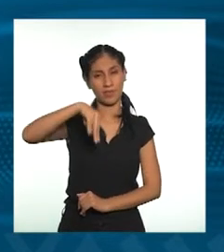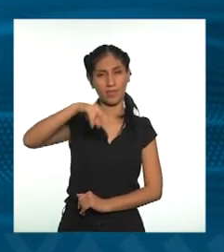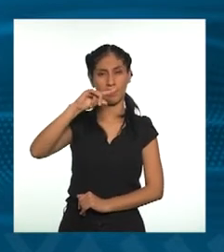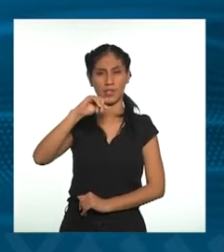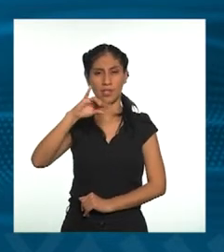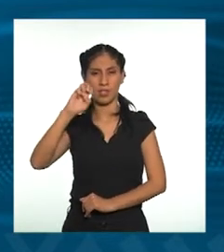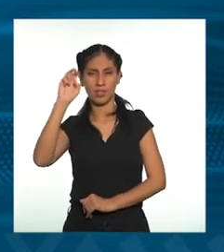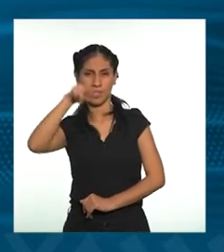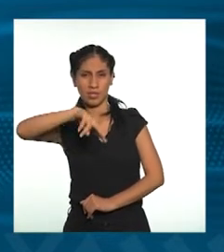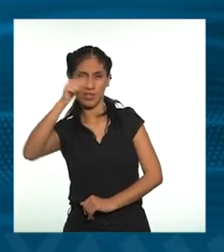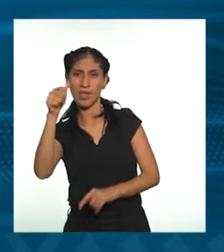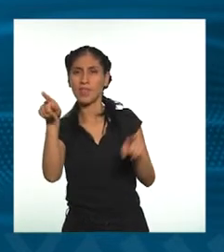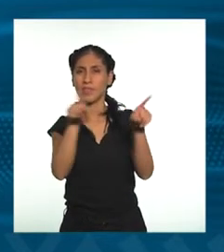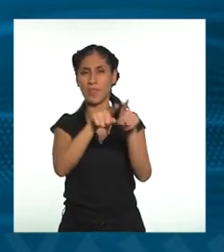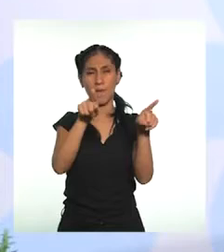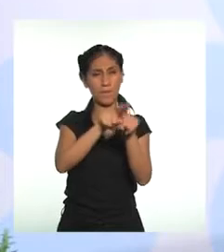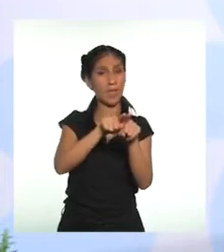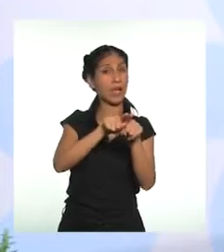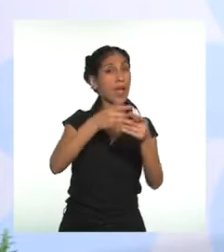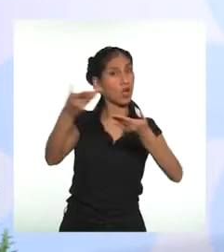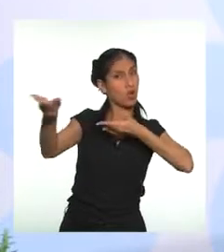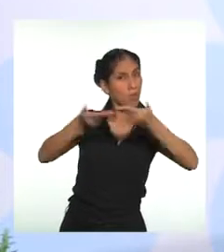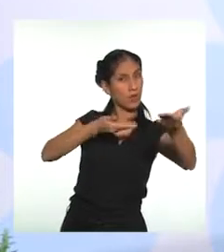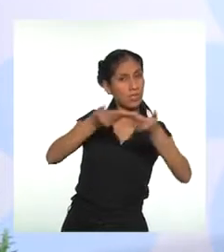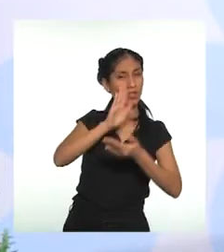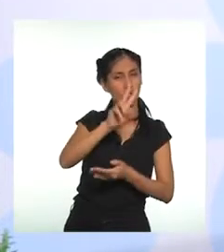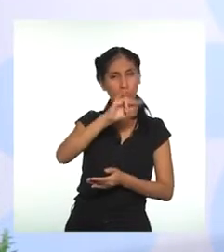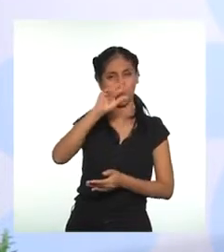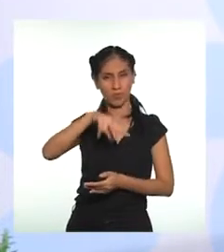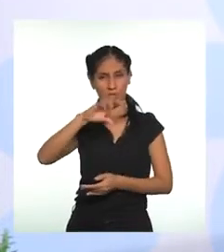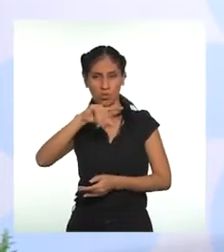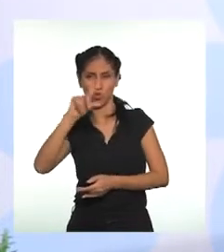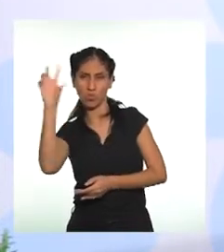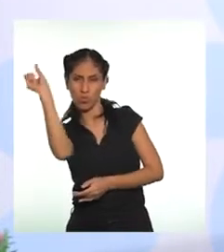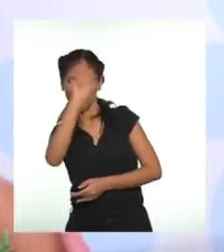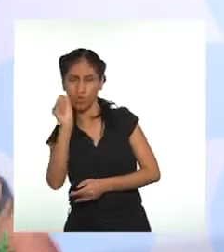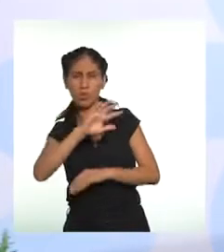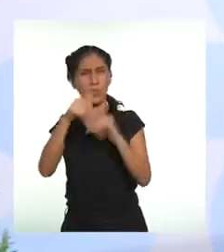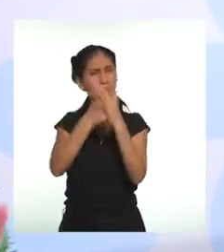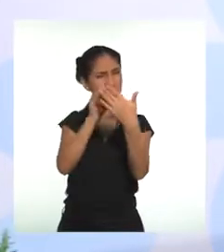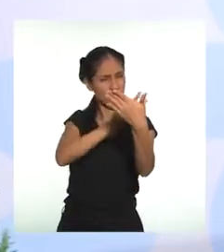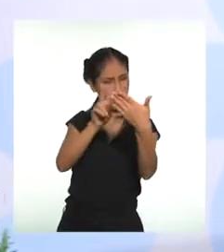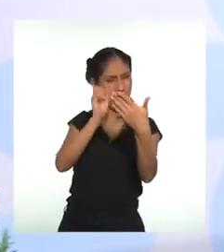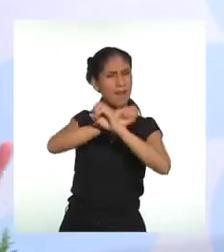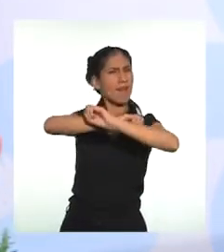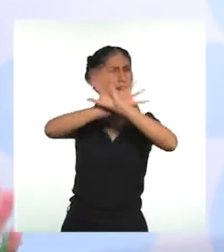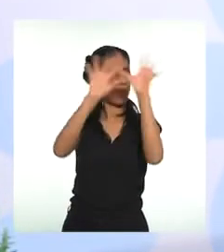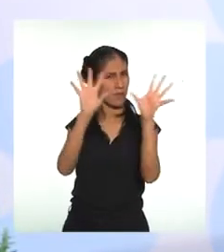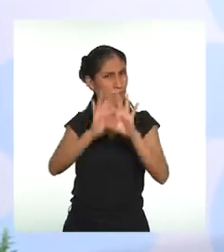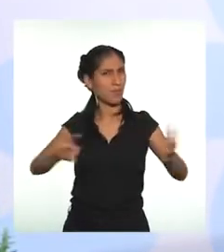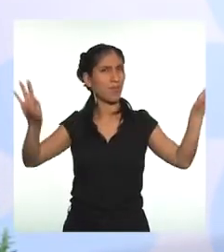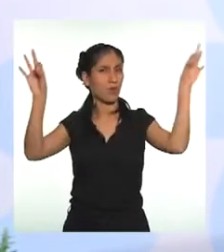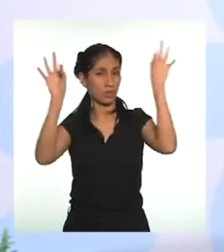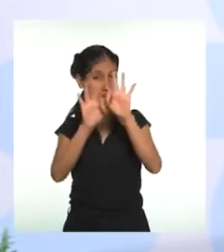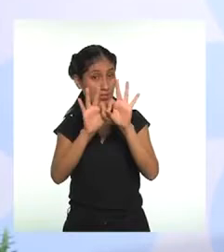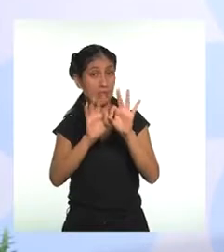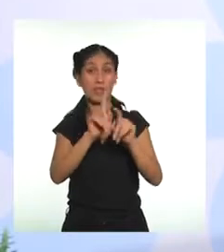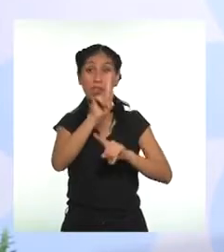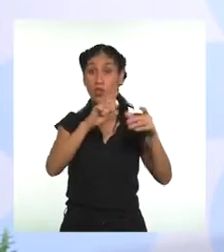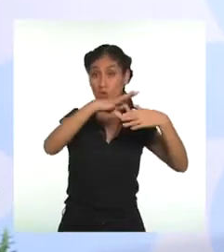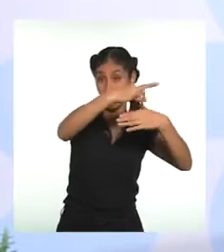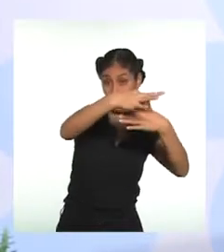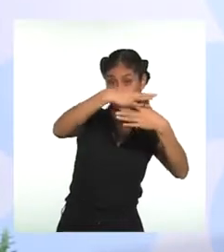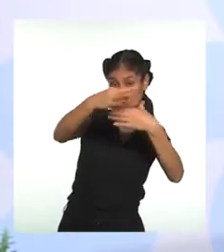al compartir vínculos. Después de todo lo visto, me queda claro la importancia de los pueblos indígenas u